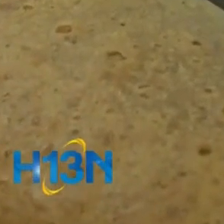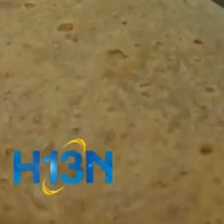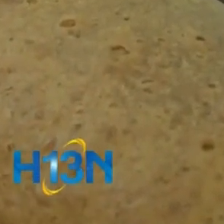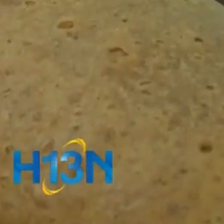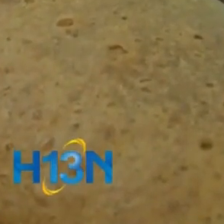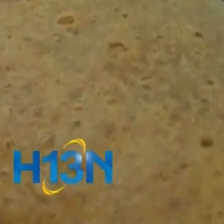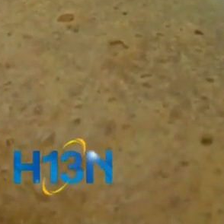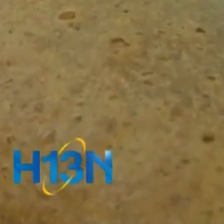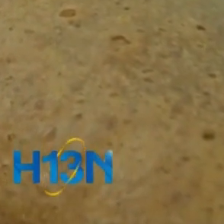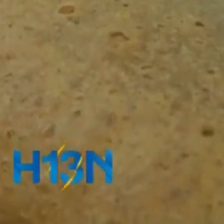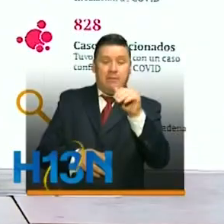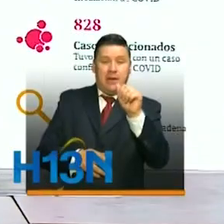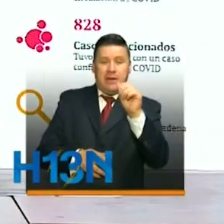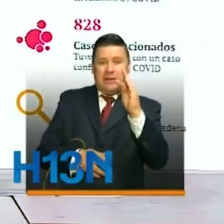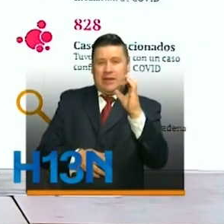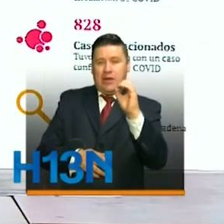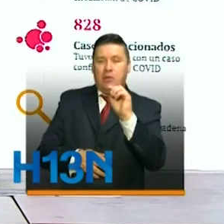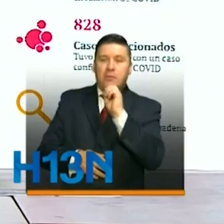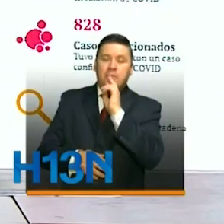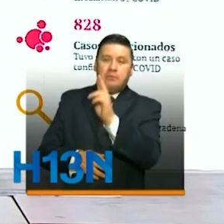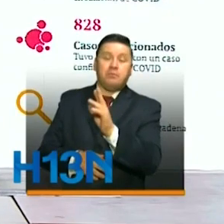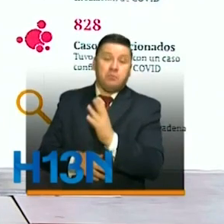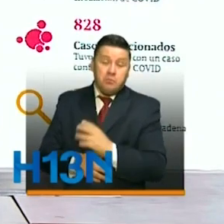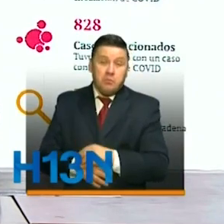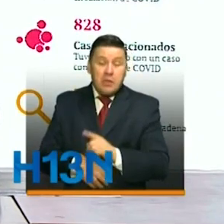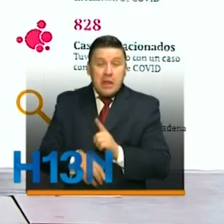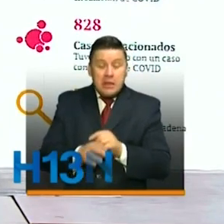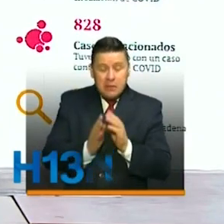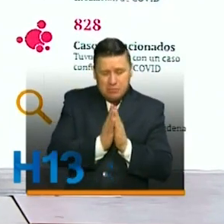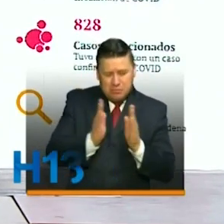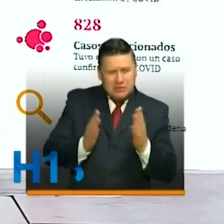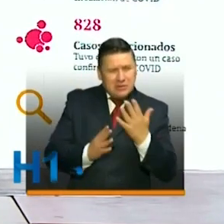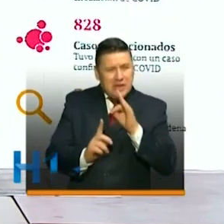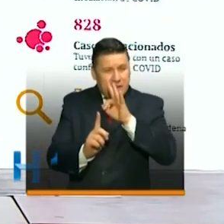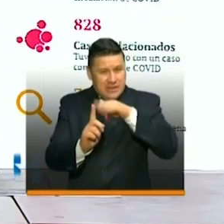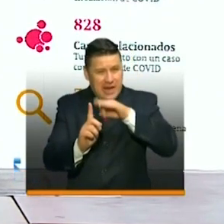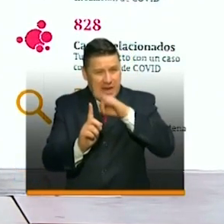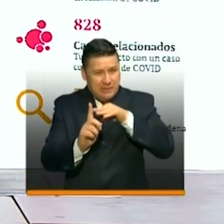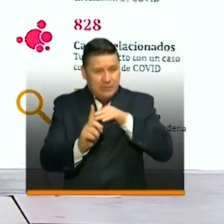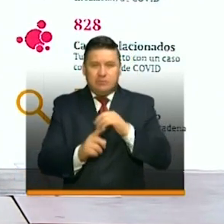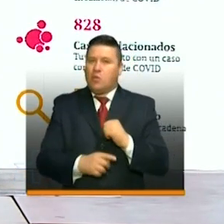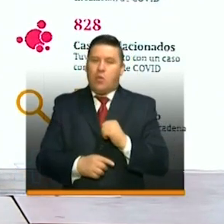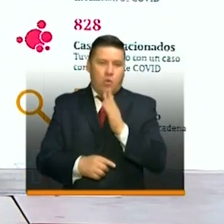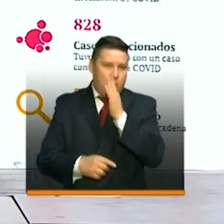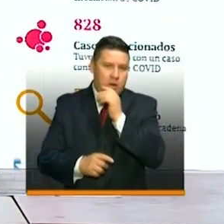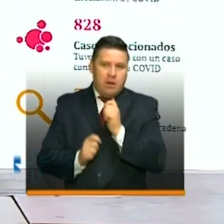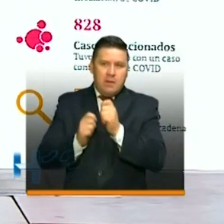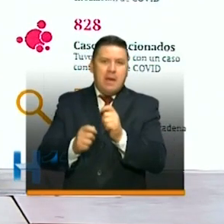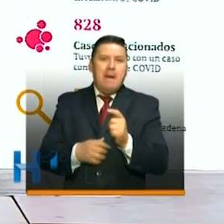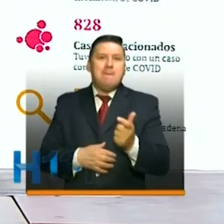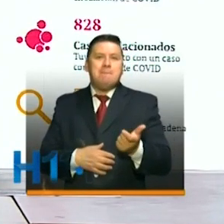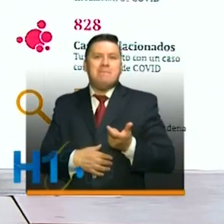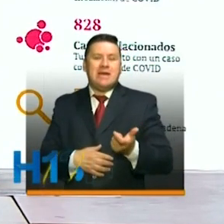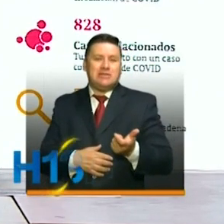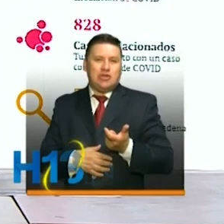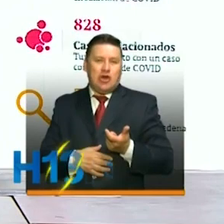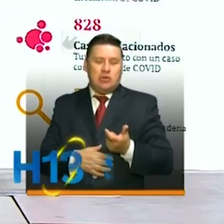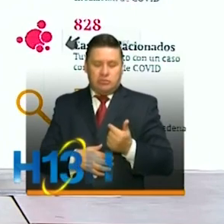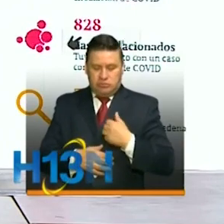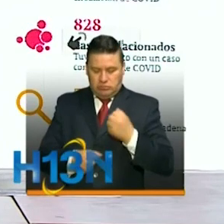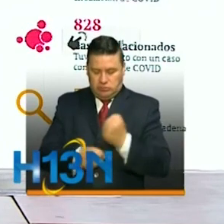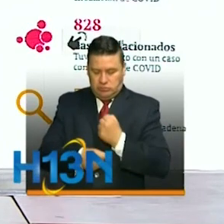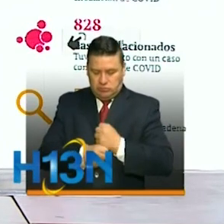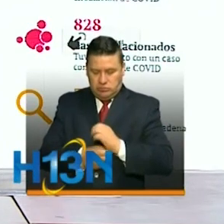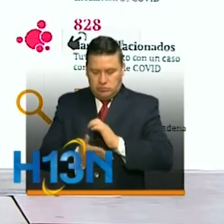financiero. En pensiones, lo que se ha buscado es que por un periodo de 3 meses no se hagan aportes de pensiones por parte de